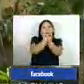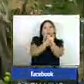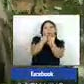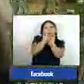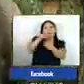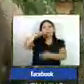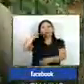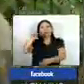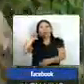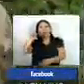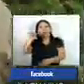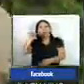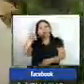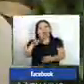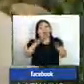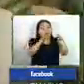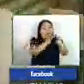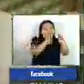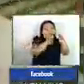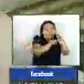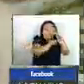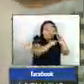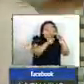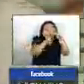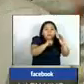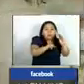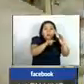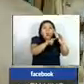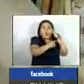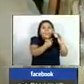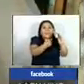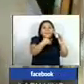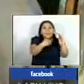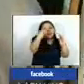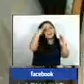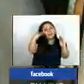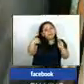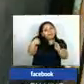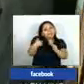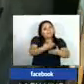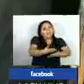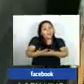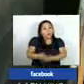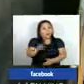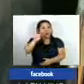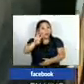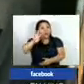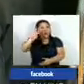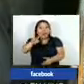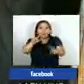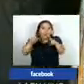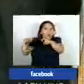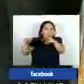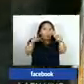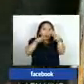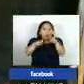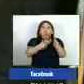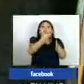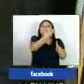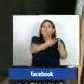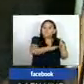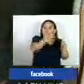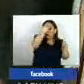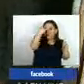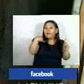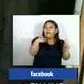láminas, lo espera su motivación de lucha. Su hija Soyla, de 44 años de edad, una persona